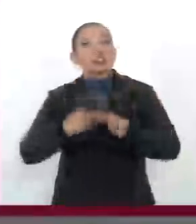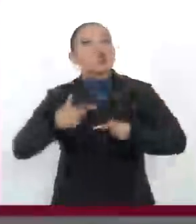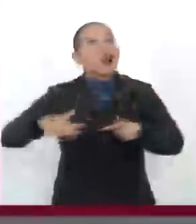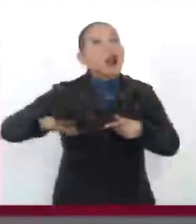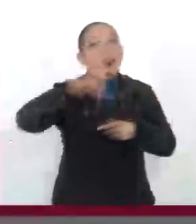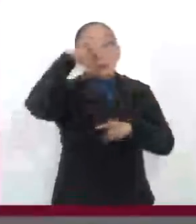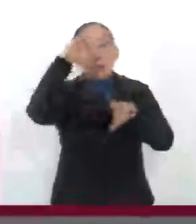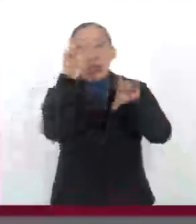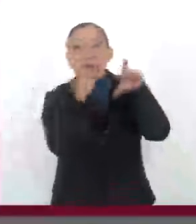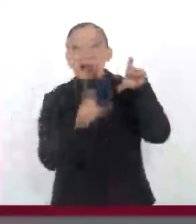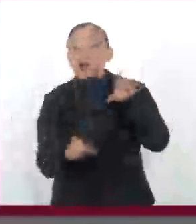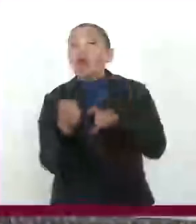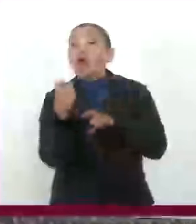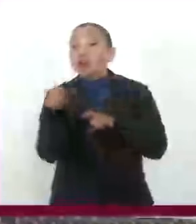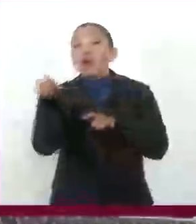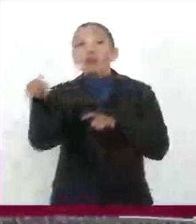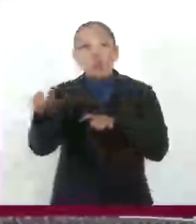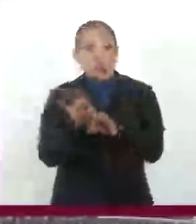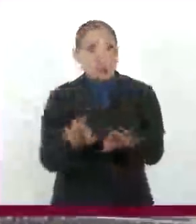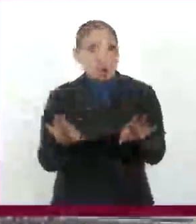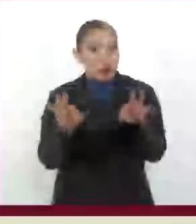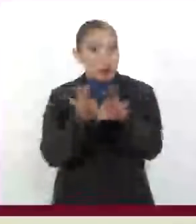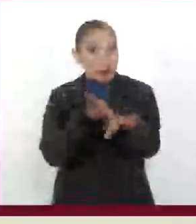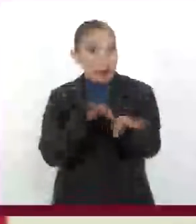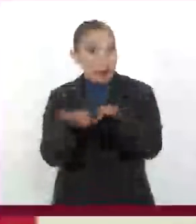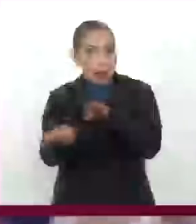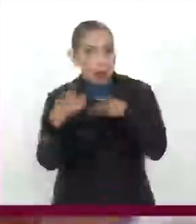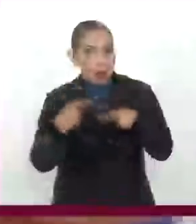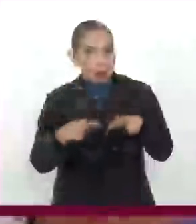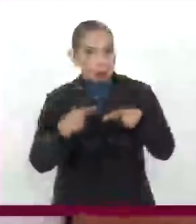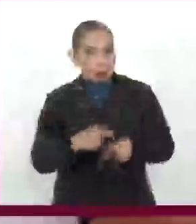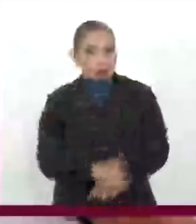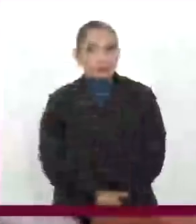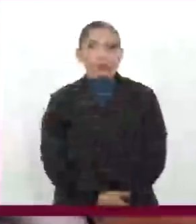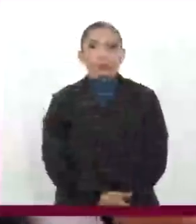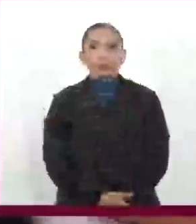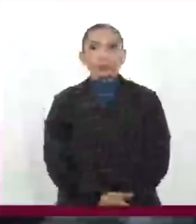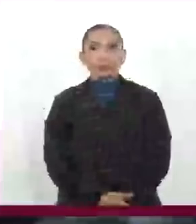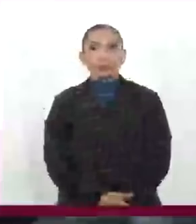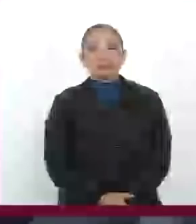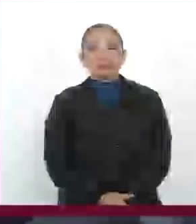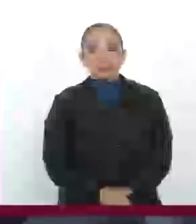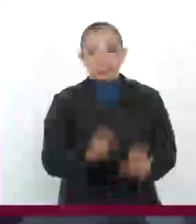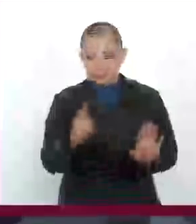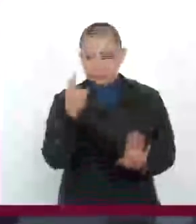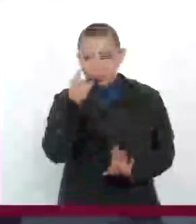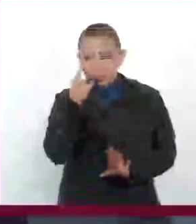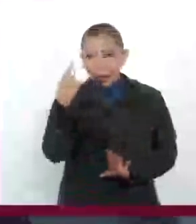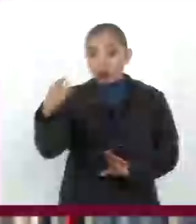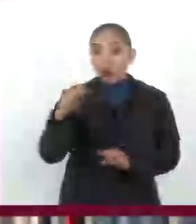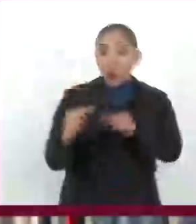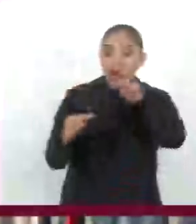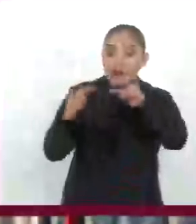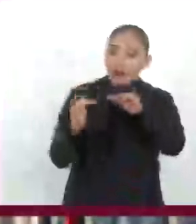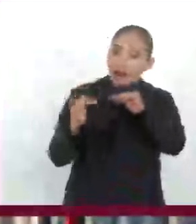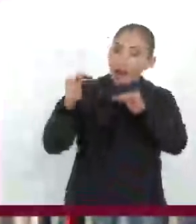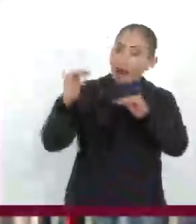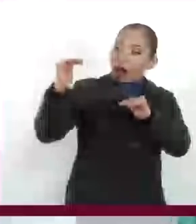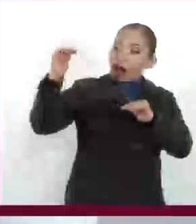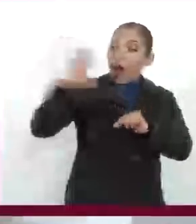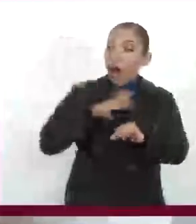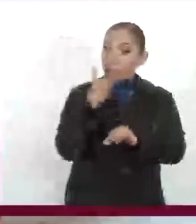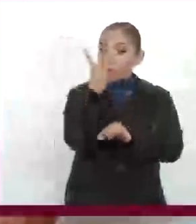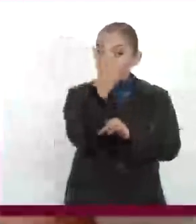los habitantes del país, por lo que son de suma importancia para la población. De acuerdo con su